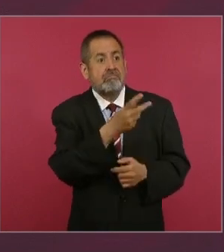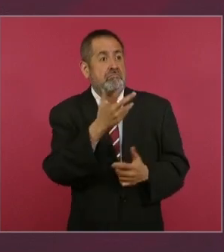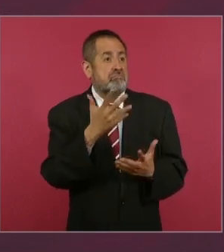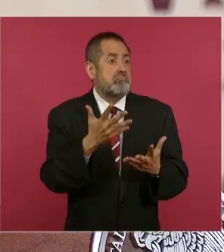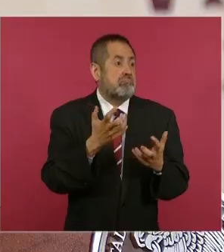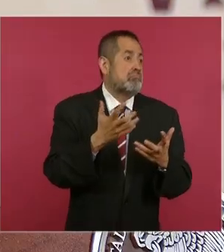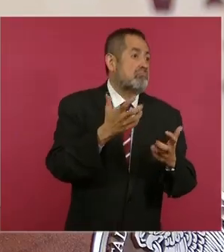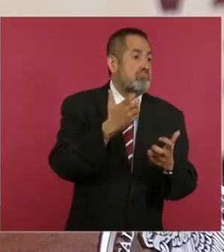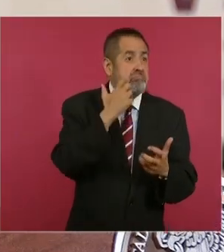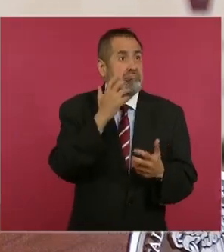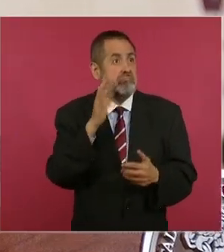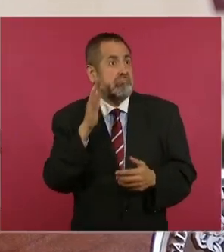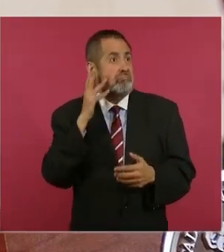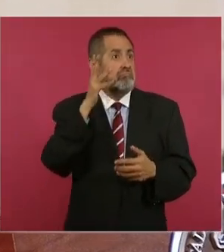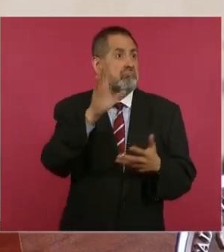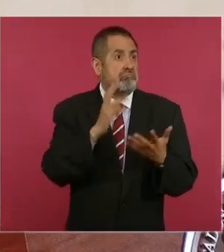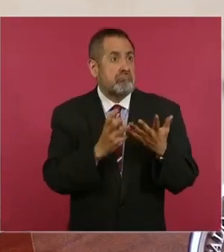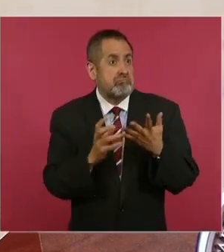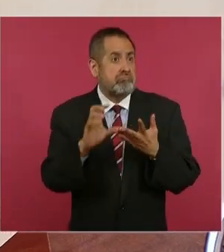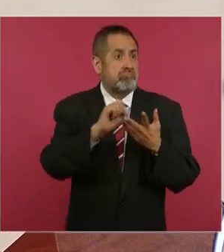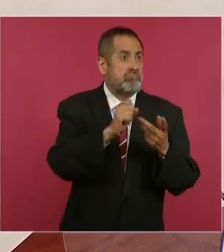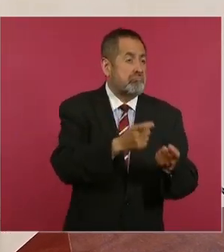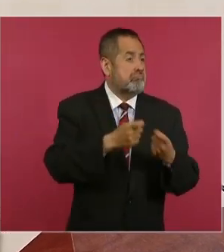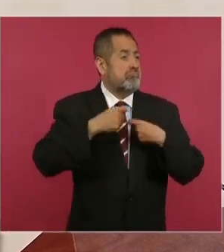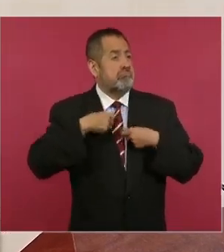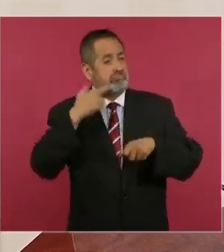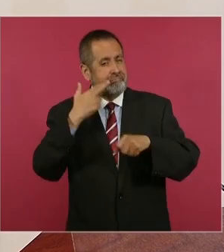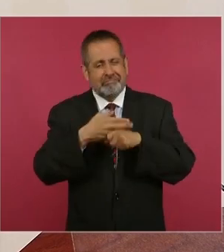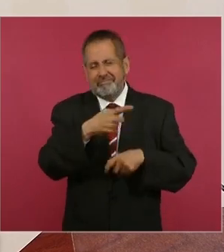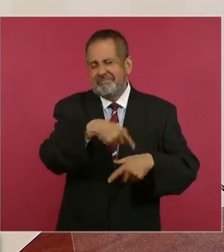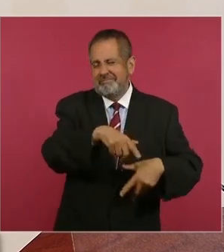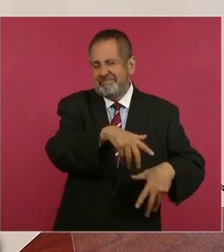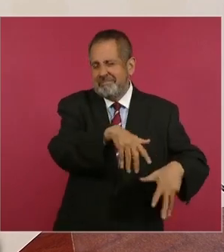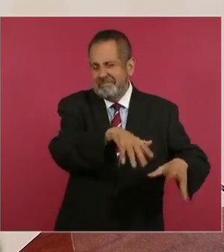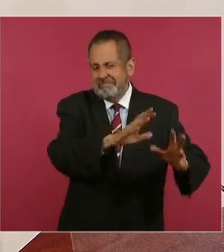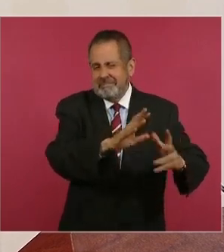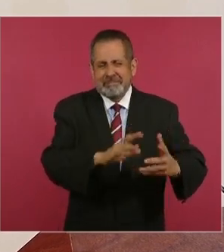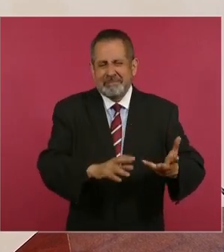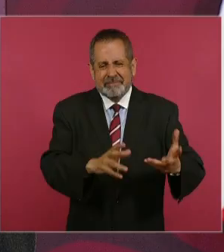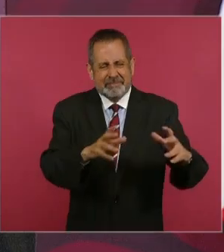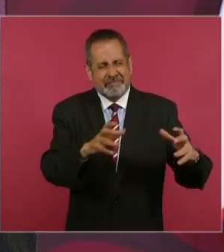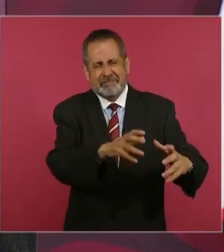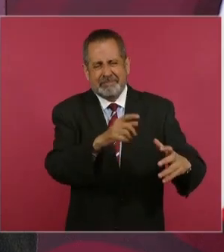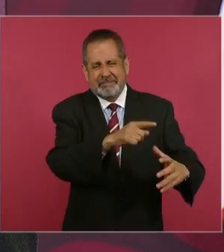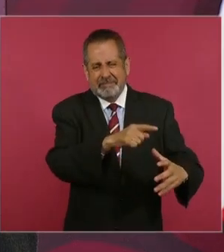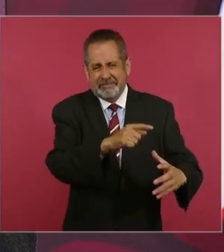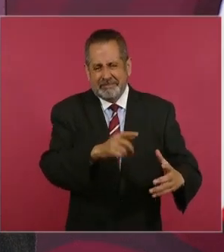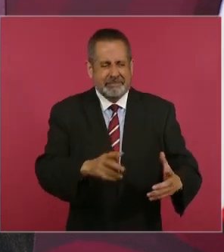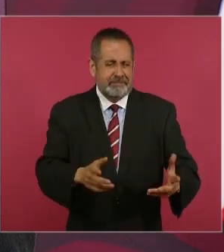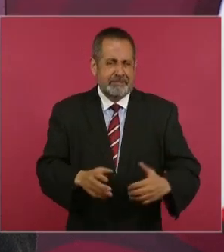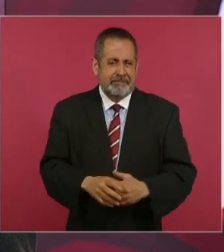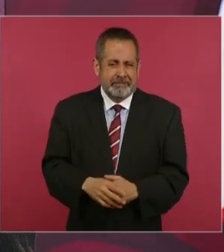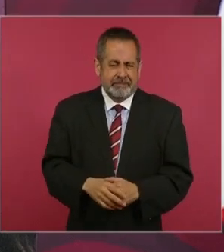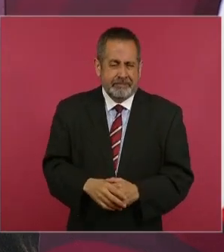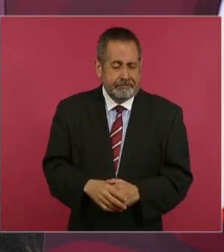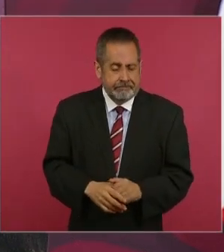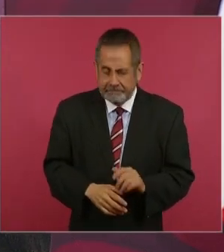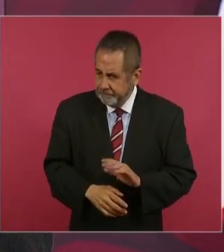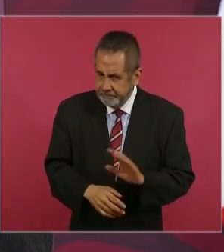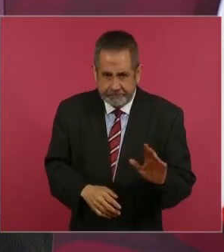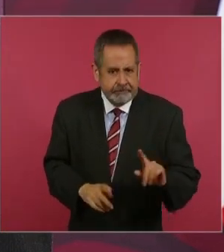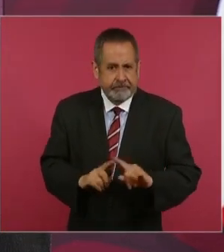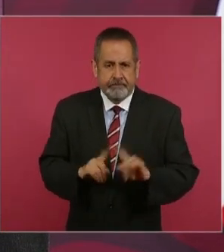a a a cargos Sí pero esto es un